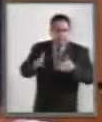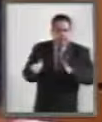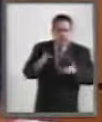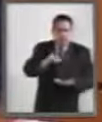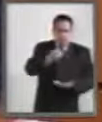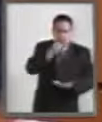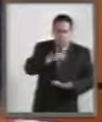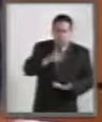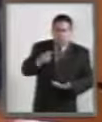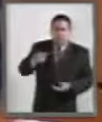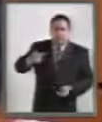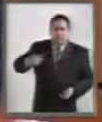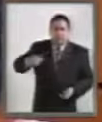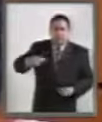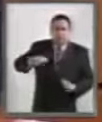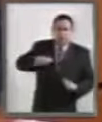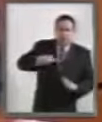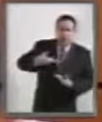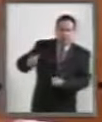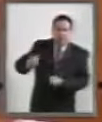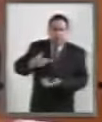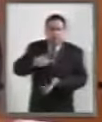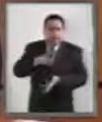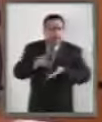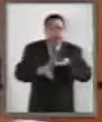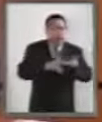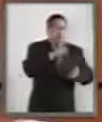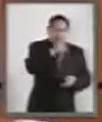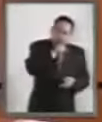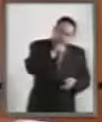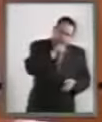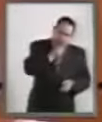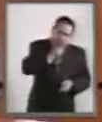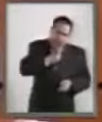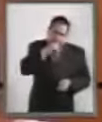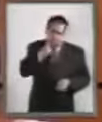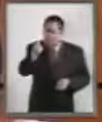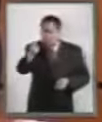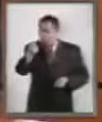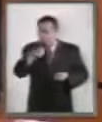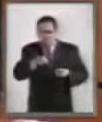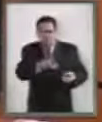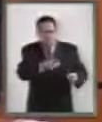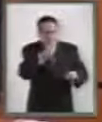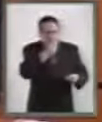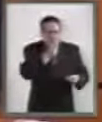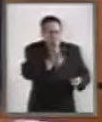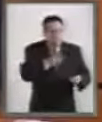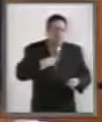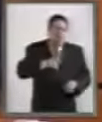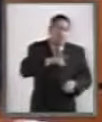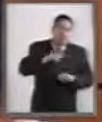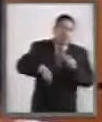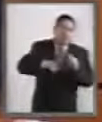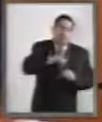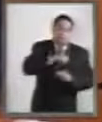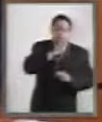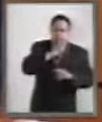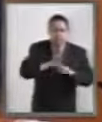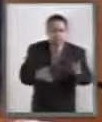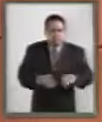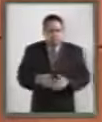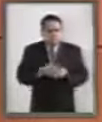las miserias que les dan, lo poquísimo que logran para poder comer. Entonces, esta política